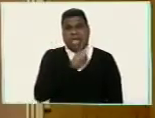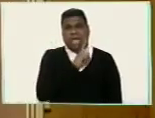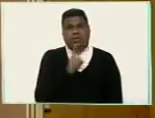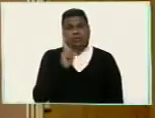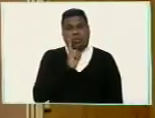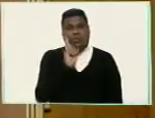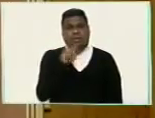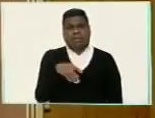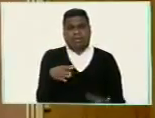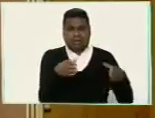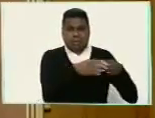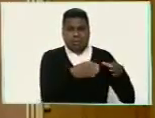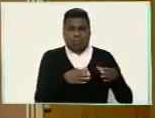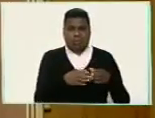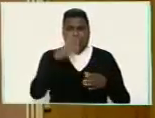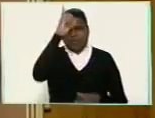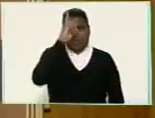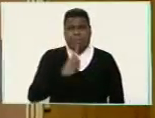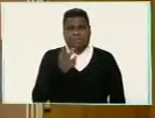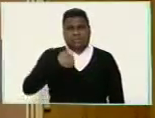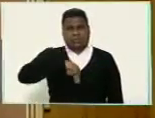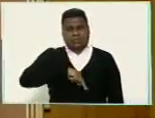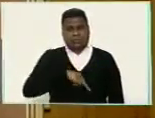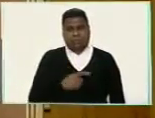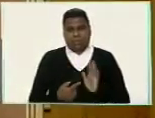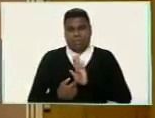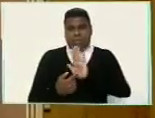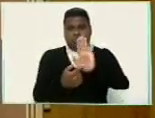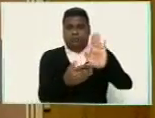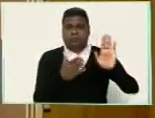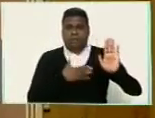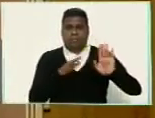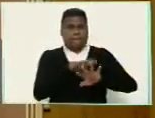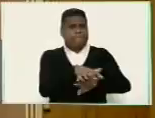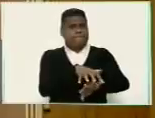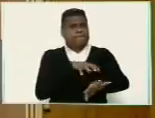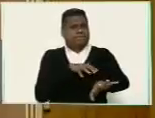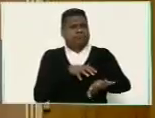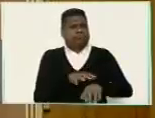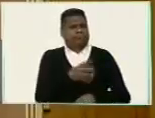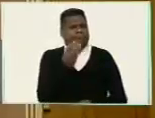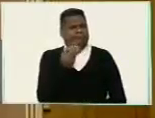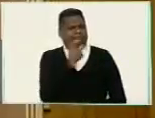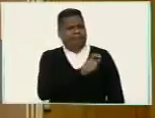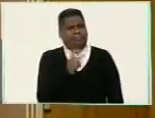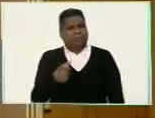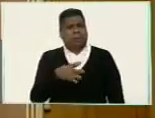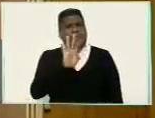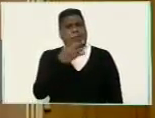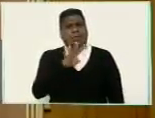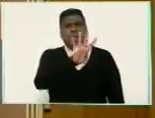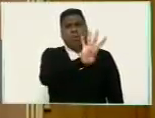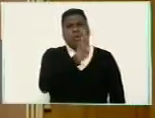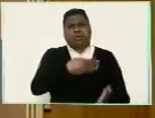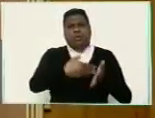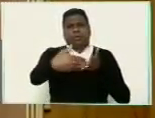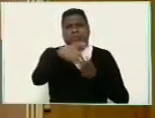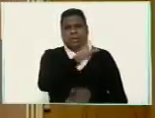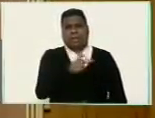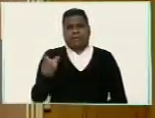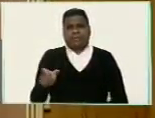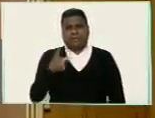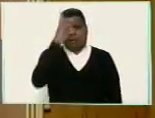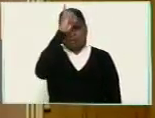del sector discapacidad, al cual nosotros representamos a millones. Más o menos vamos por 4 millones de personas con